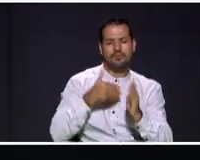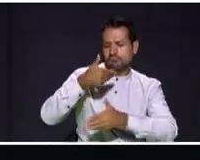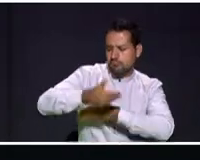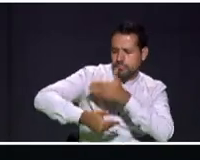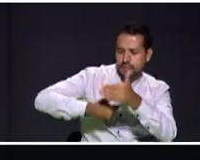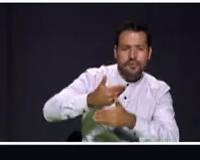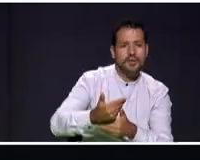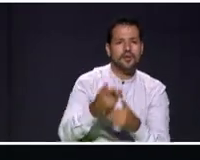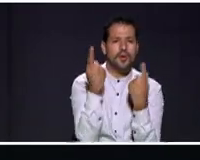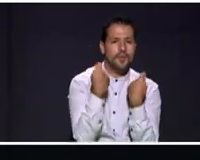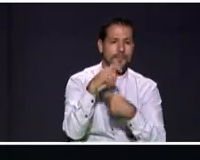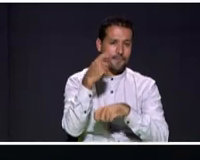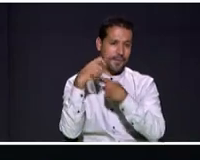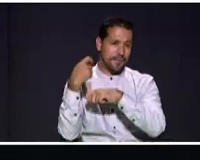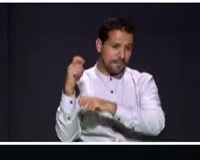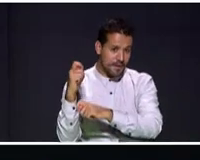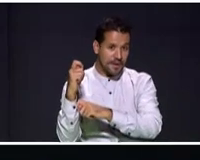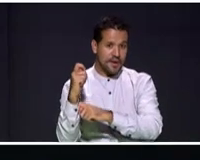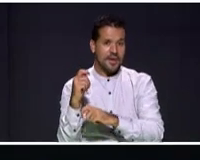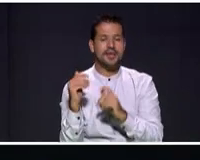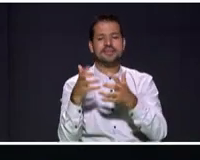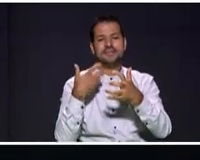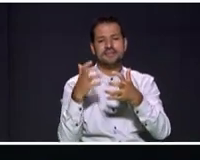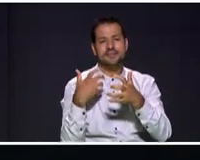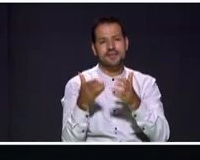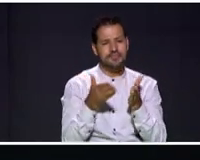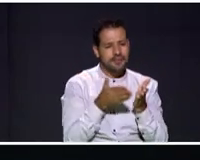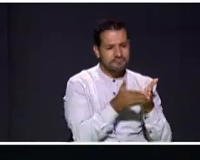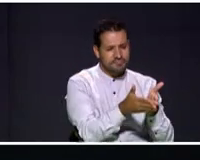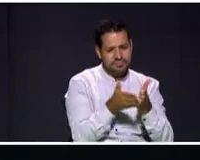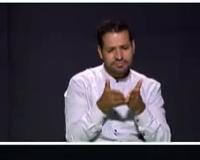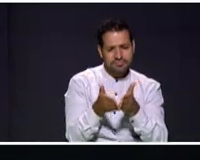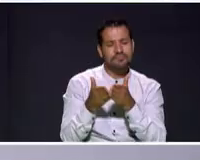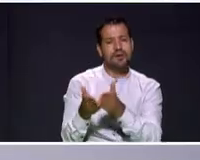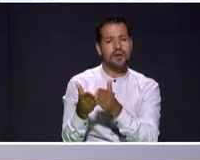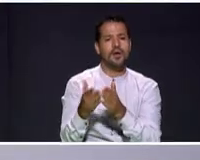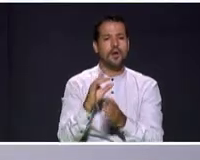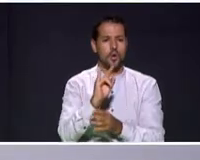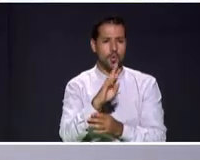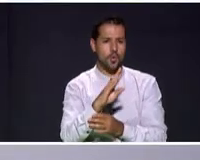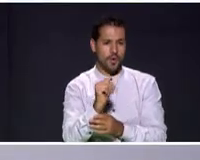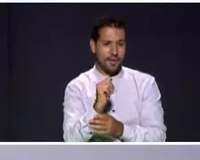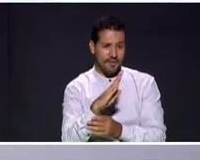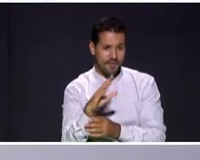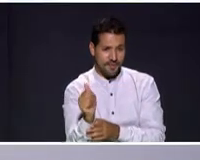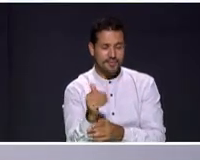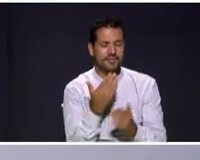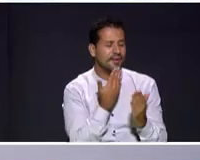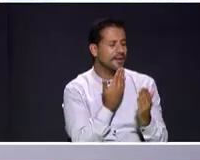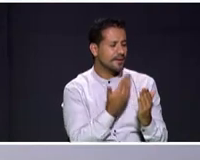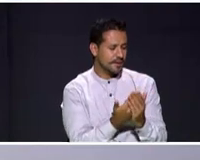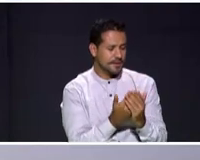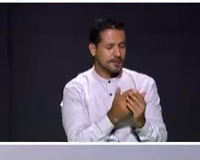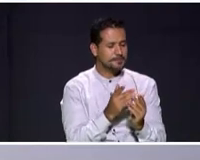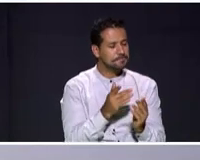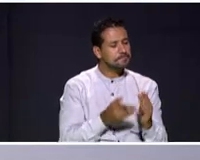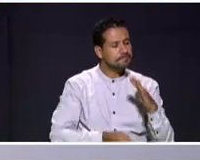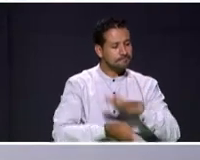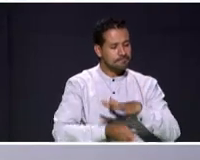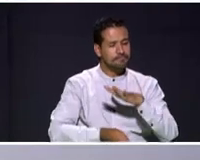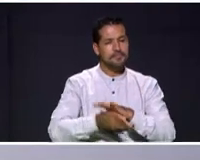mercado se haga por el sistema portuario duraba especialmente por puerto antioquia gracias candidato es el tiempo para el aspirante